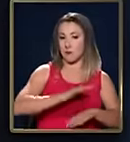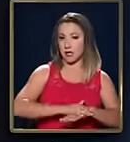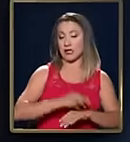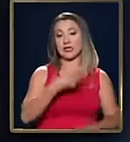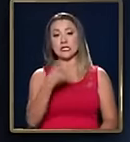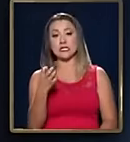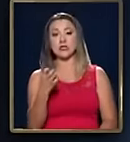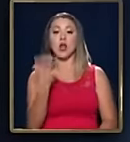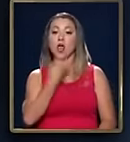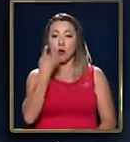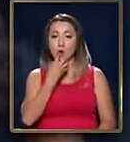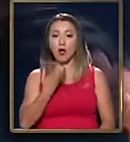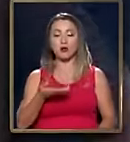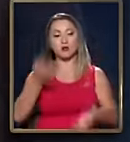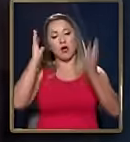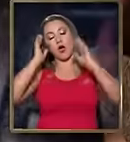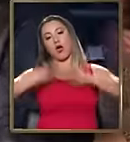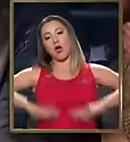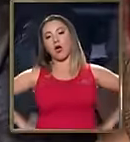matemáticas, 300 lenguaje.